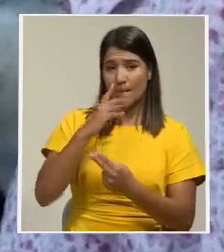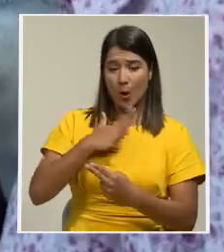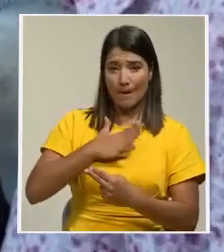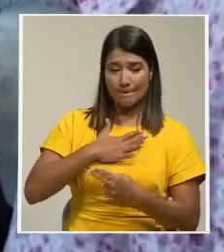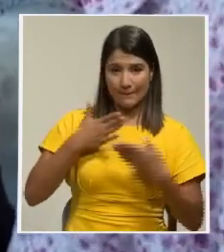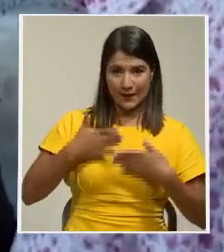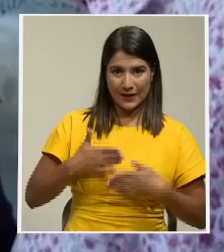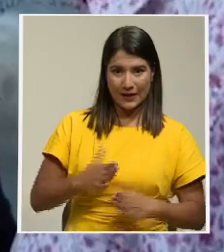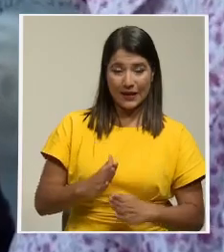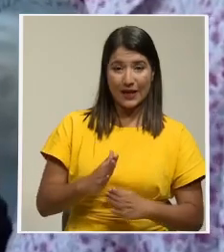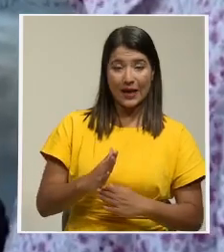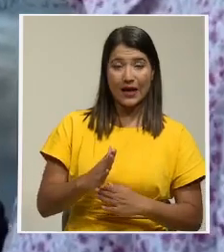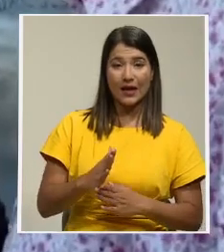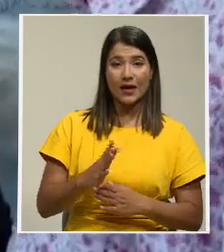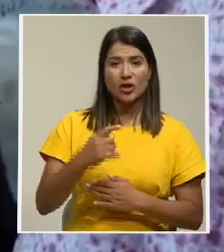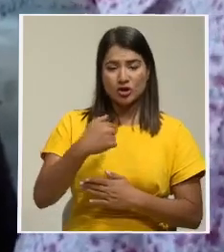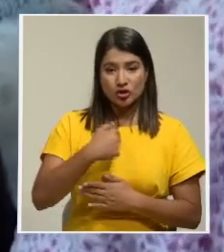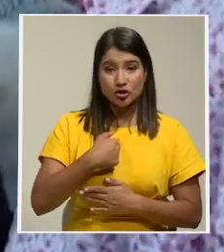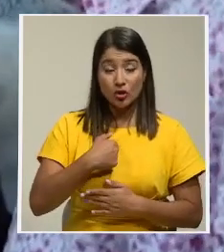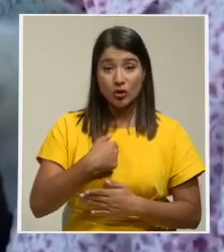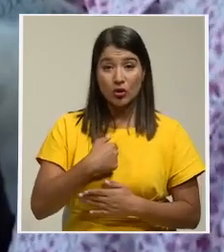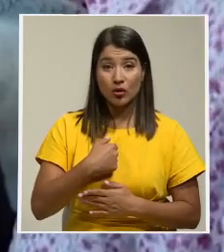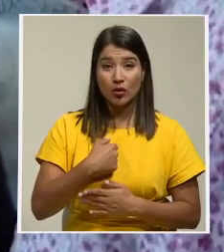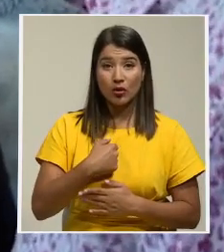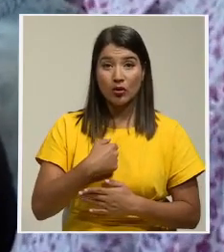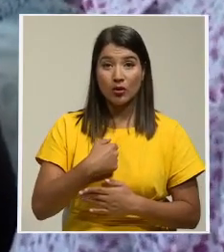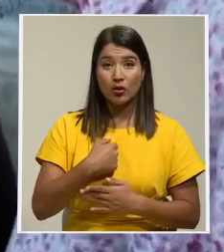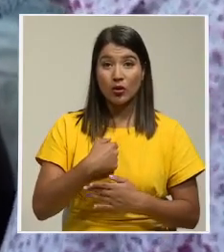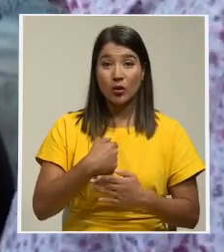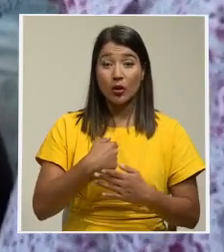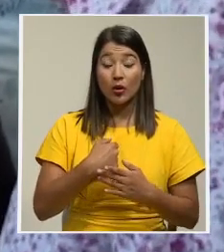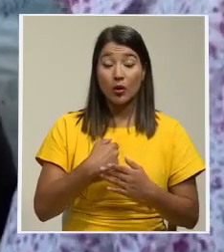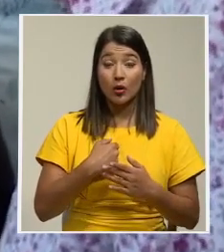estuve arriba del cajón, besándola